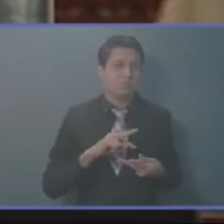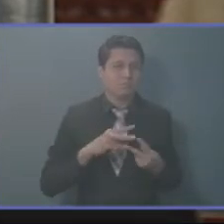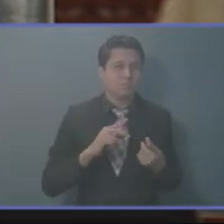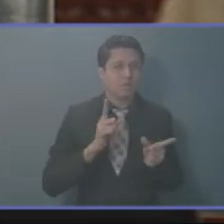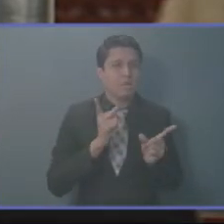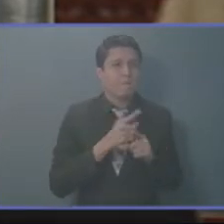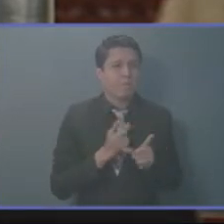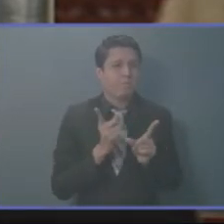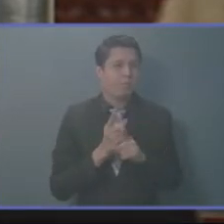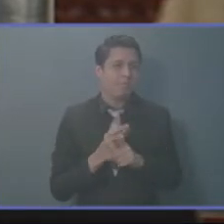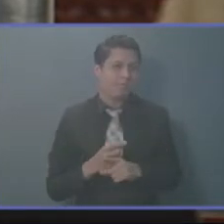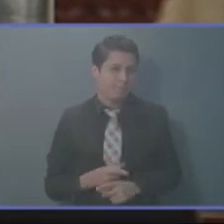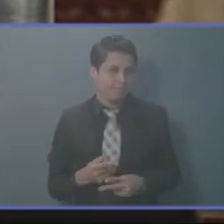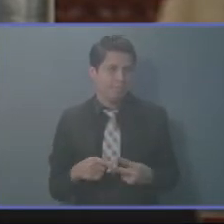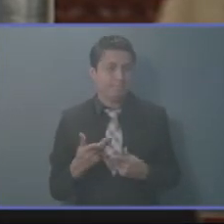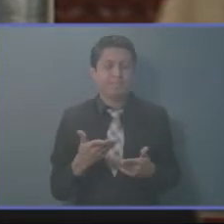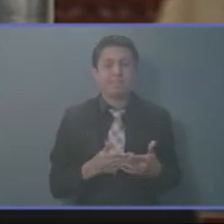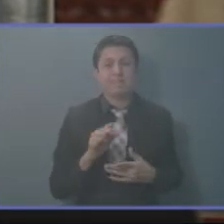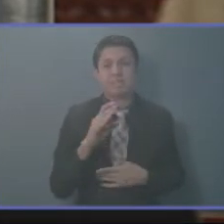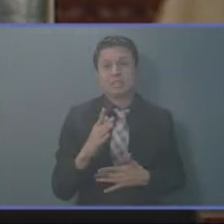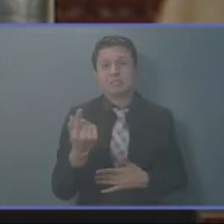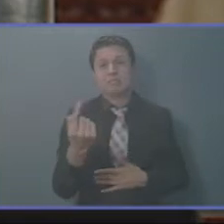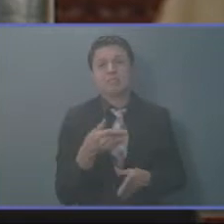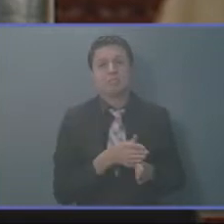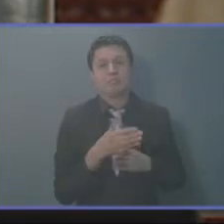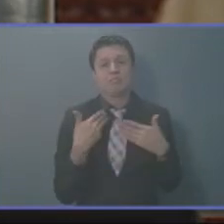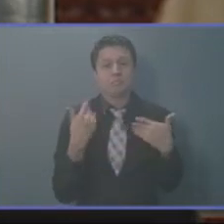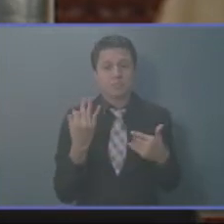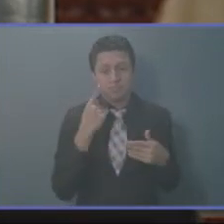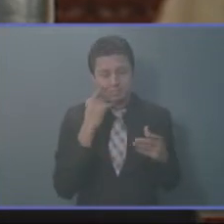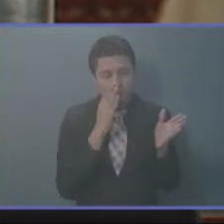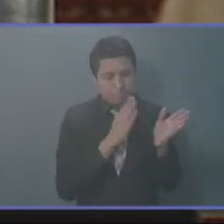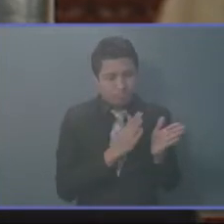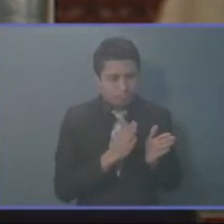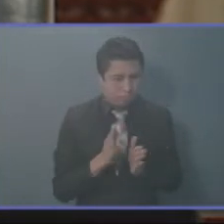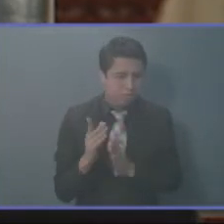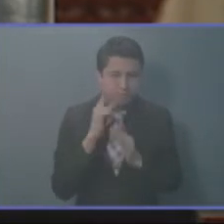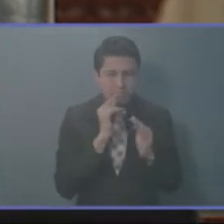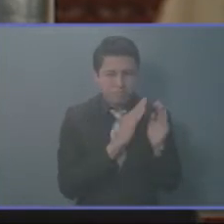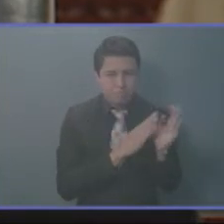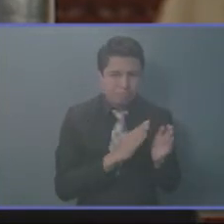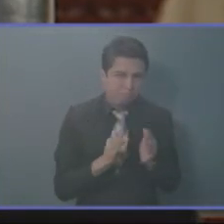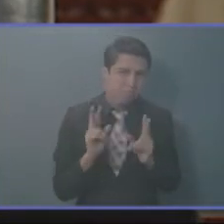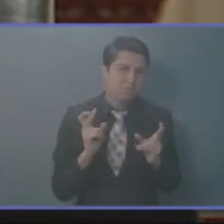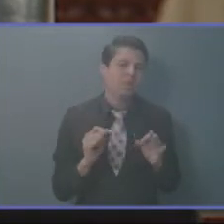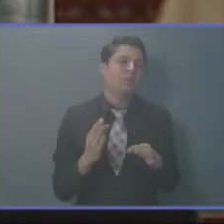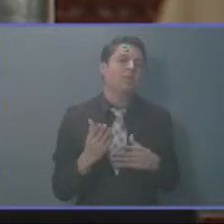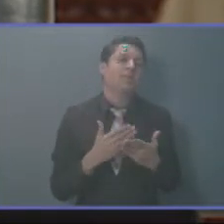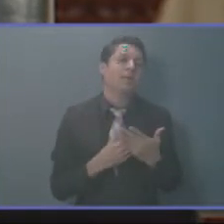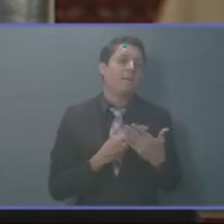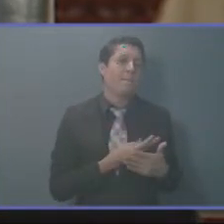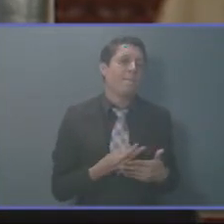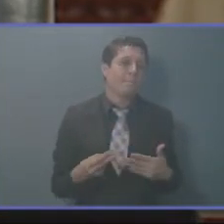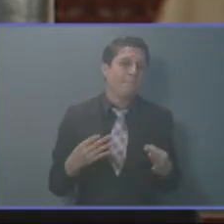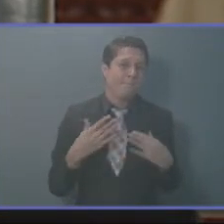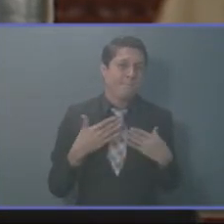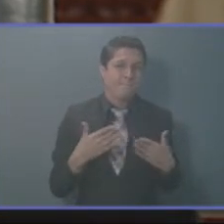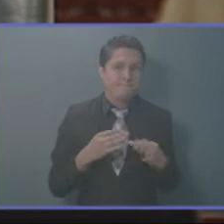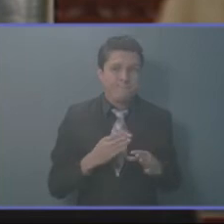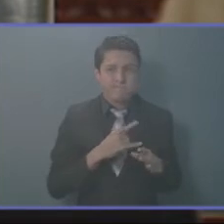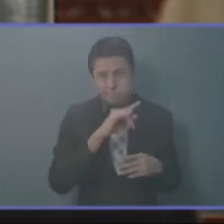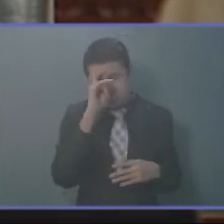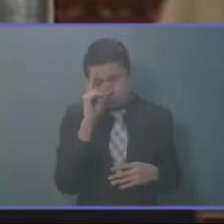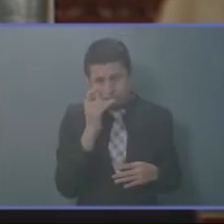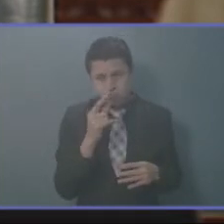evolución. C. Los profesionales de la salud ya cuentan con una preparación académica que sin duda brinda las herramientas necesarias para desempeñar